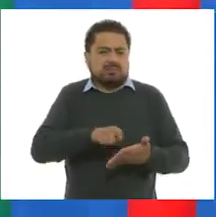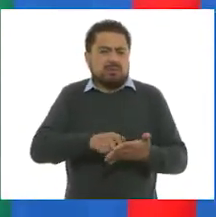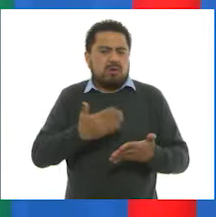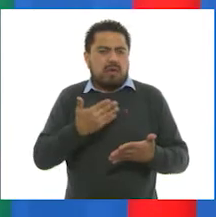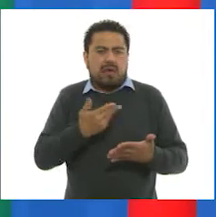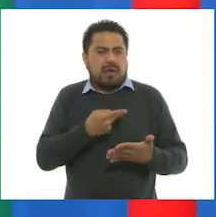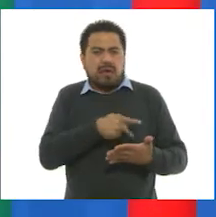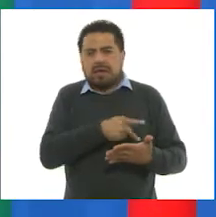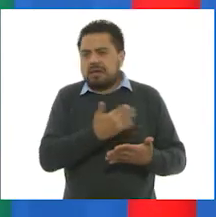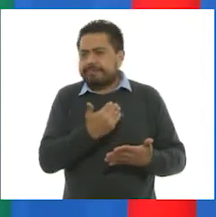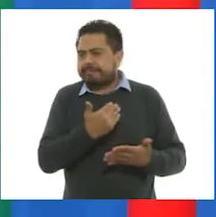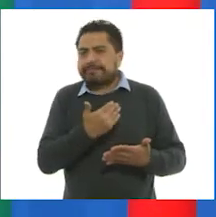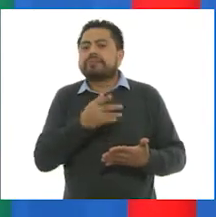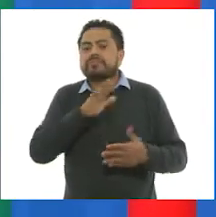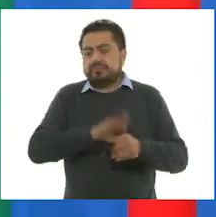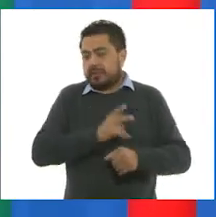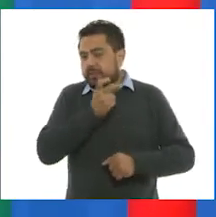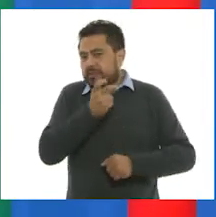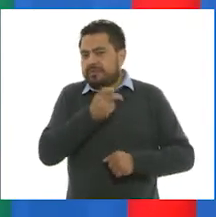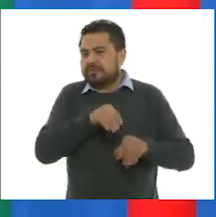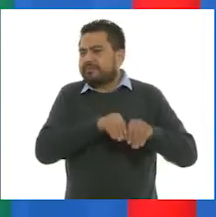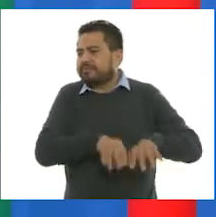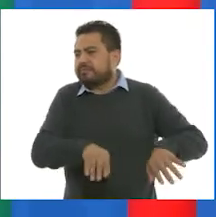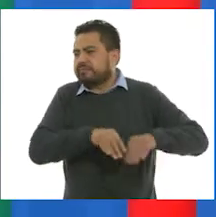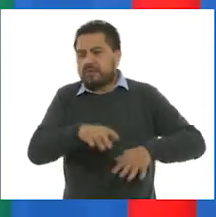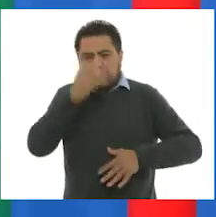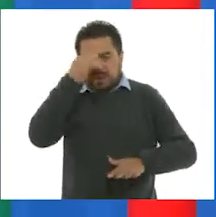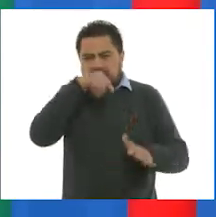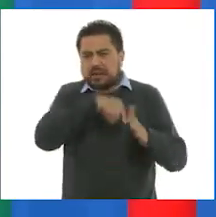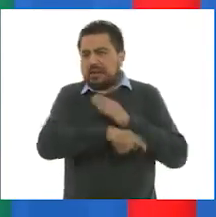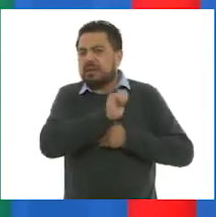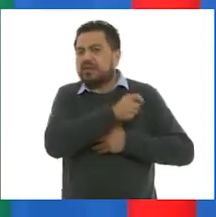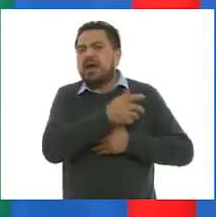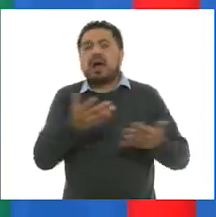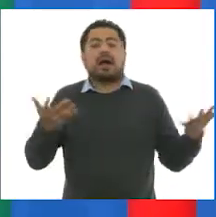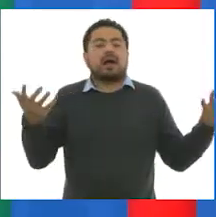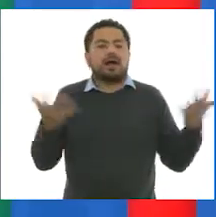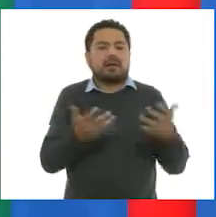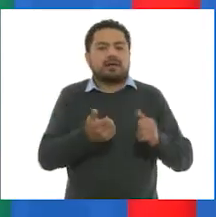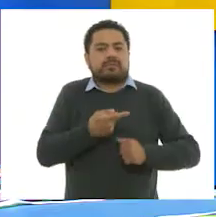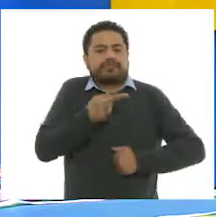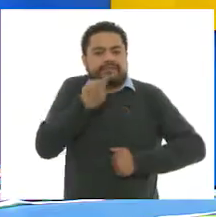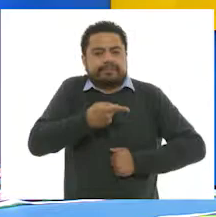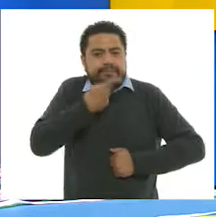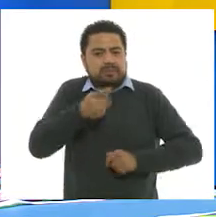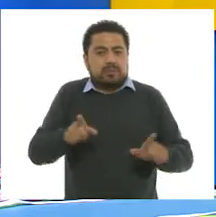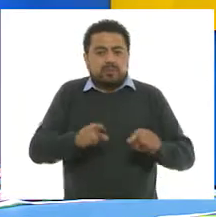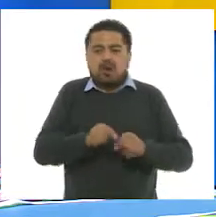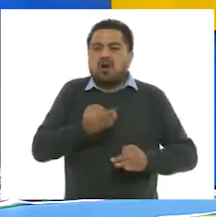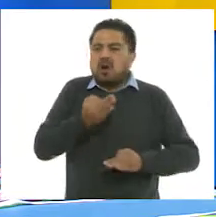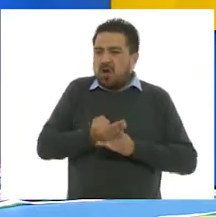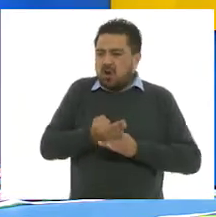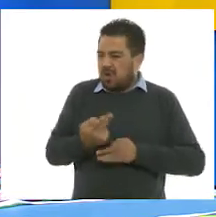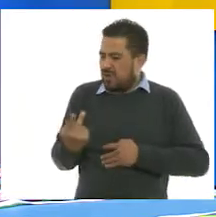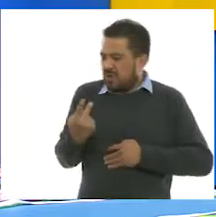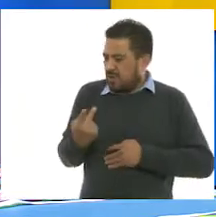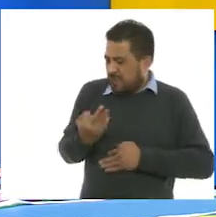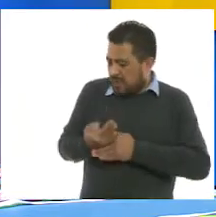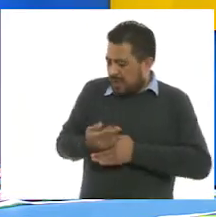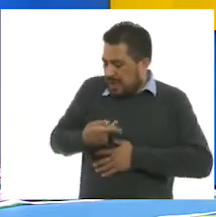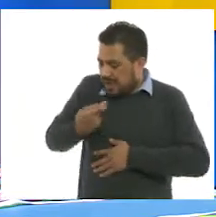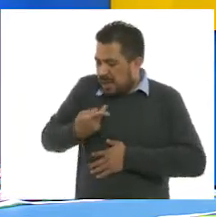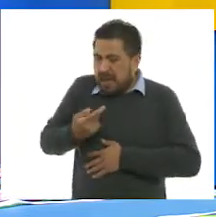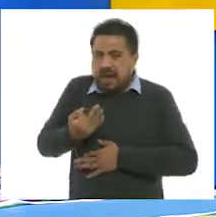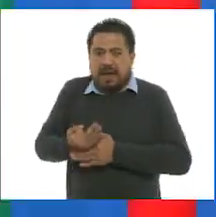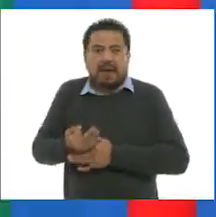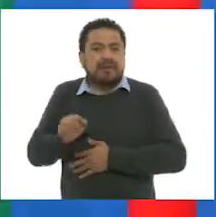propiamente. Por eso, gran parte de la transmisión de sus conocimientos lo hacían hablando. Como nosotras lo estamos haciendo en